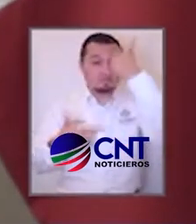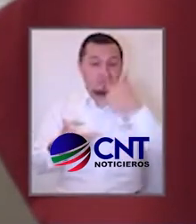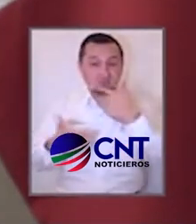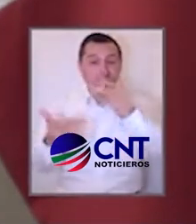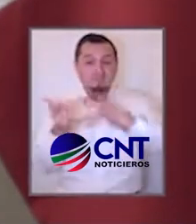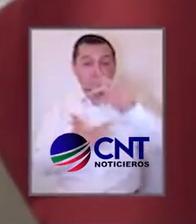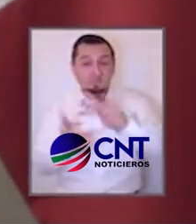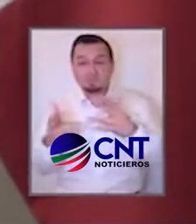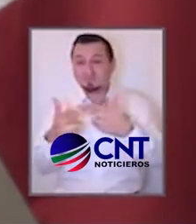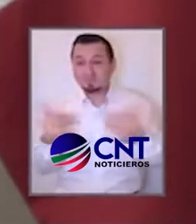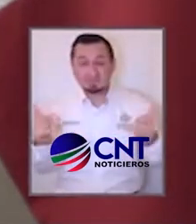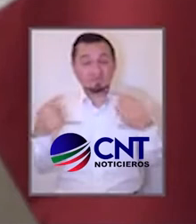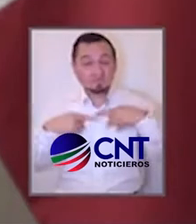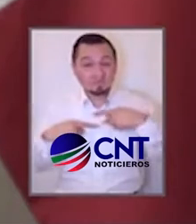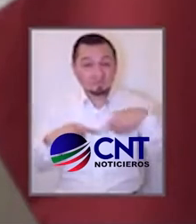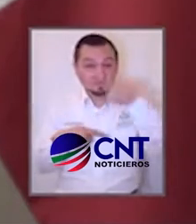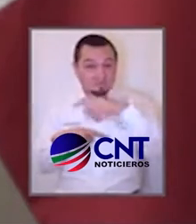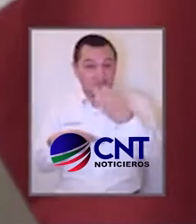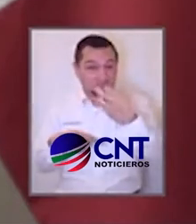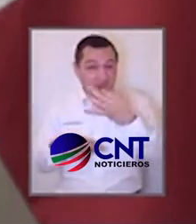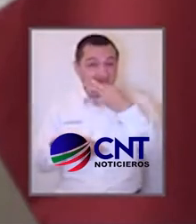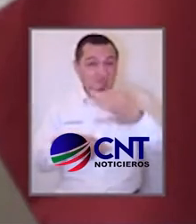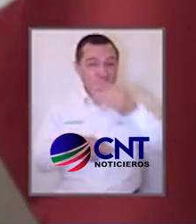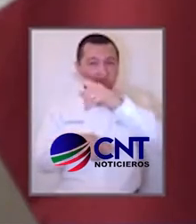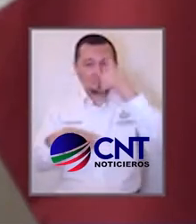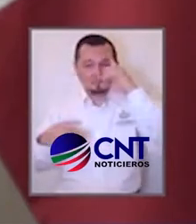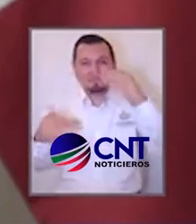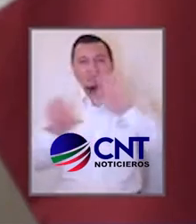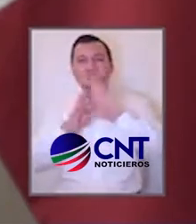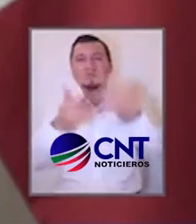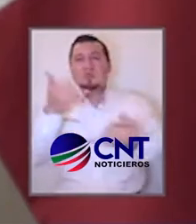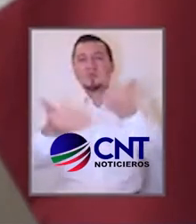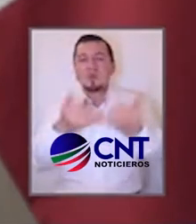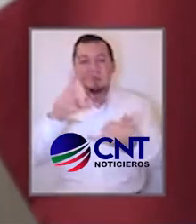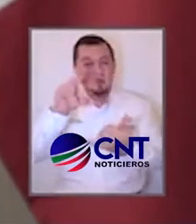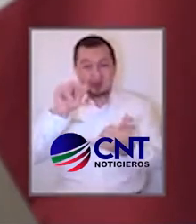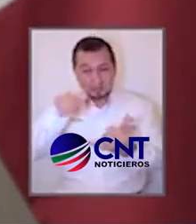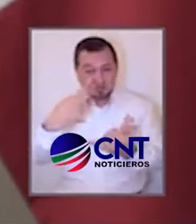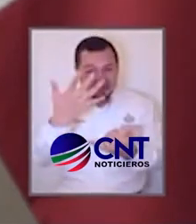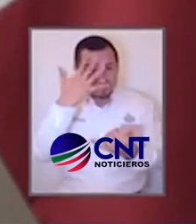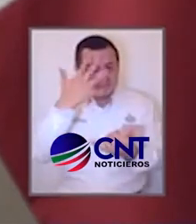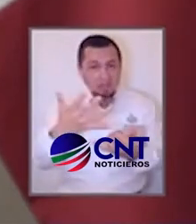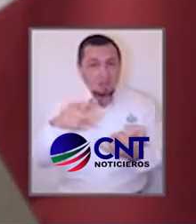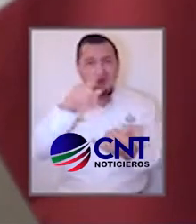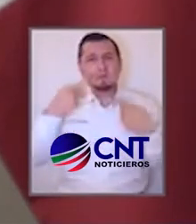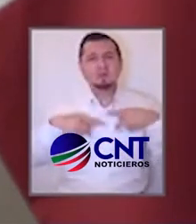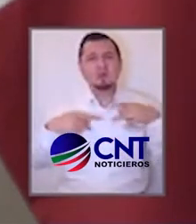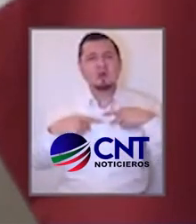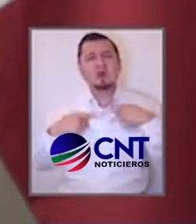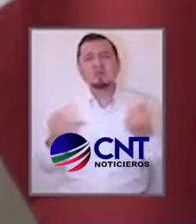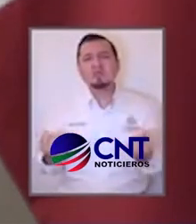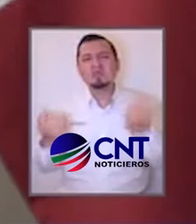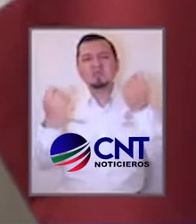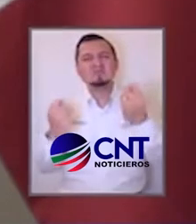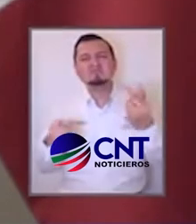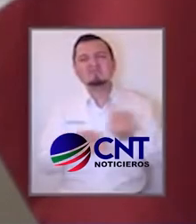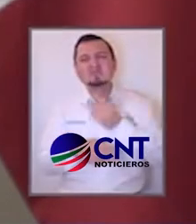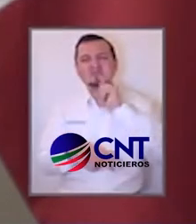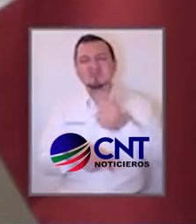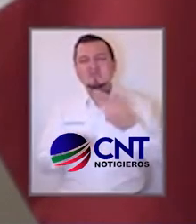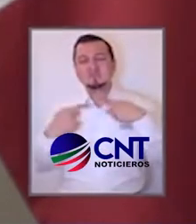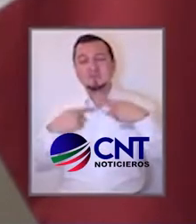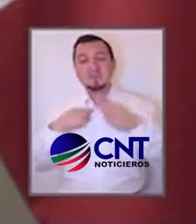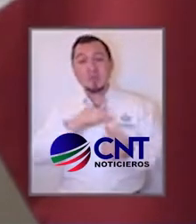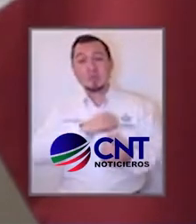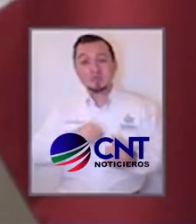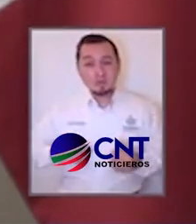hay actividad en las noches durante semana. Entonces, es importante entenderlo y creo que también va a ser muy importante